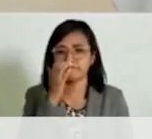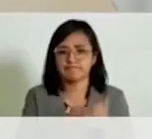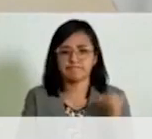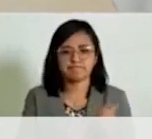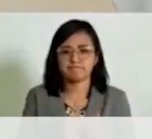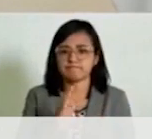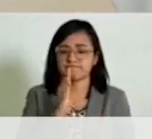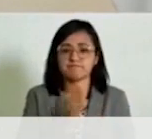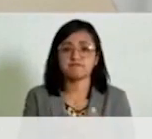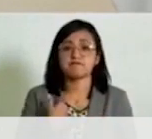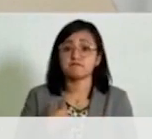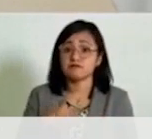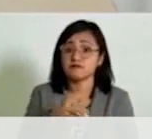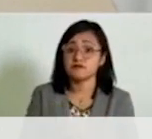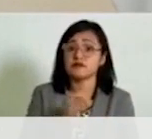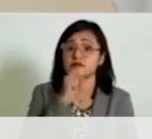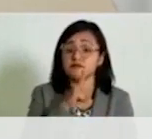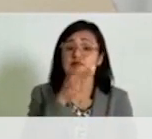acabar y vamos a imponer